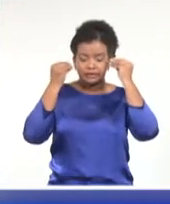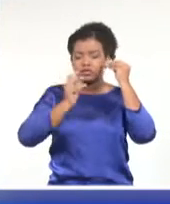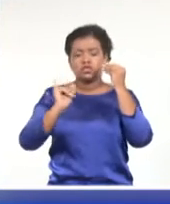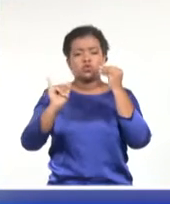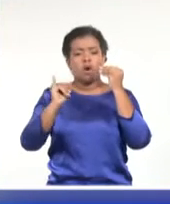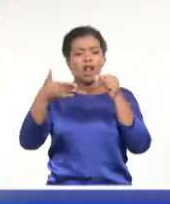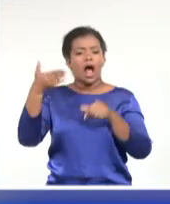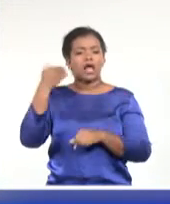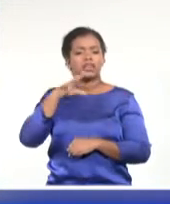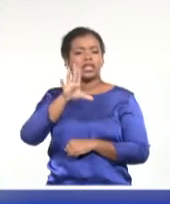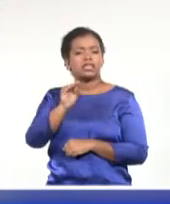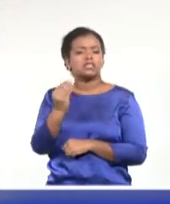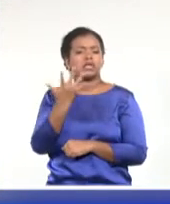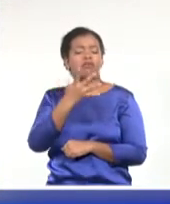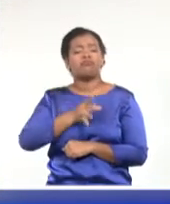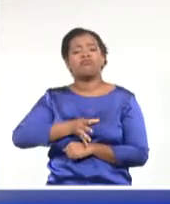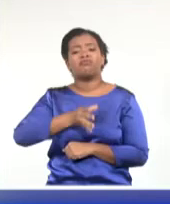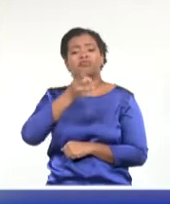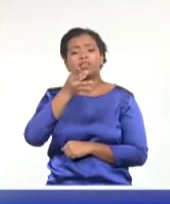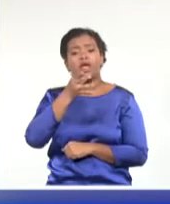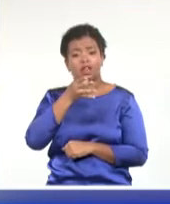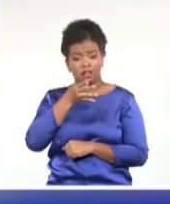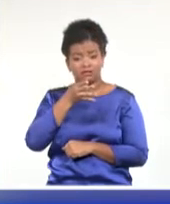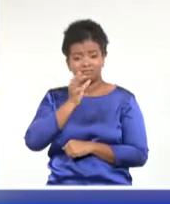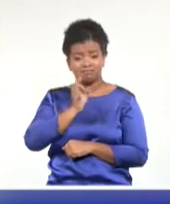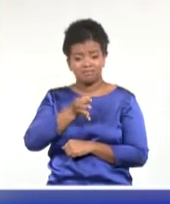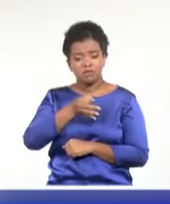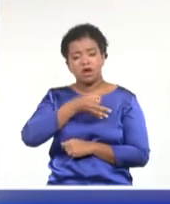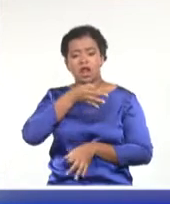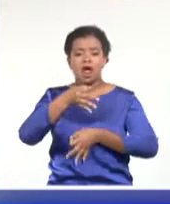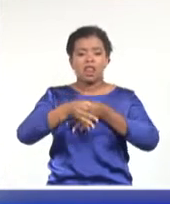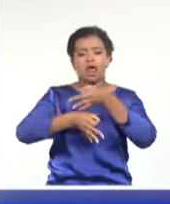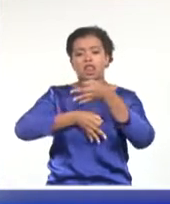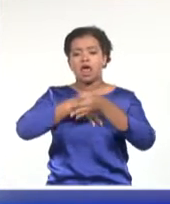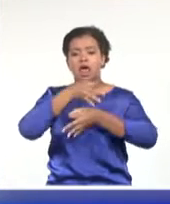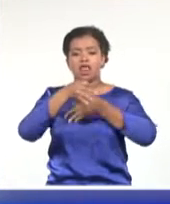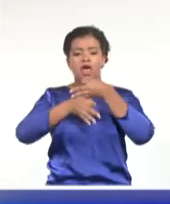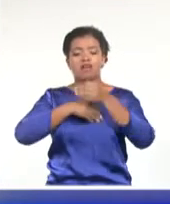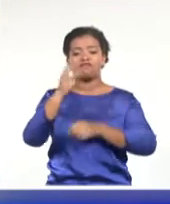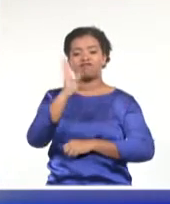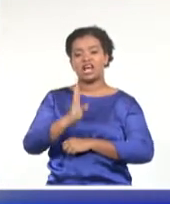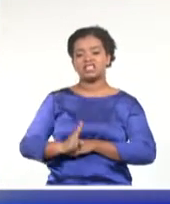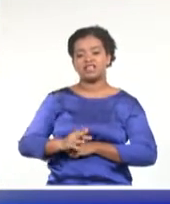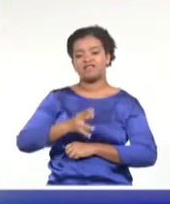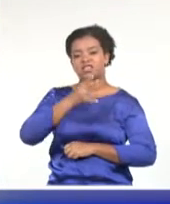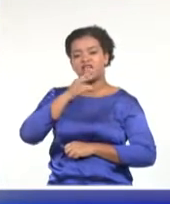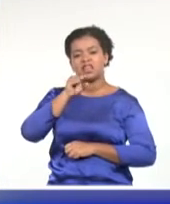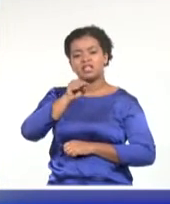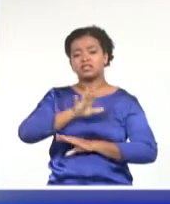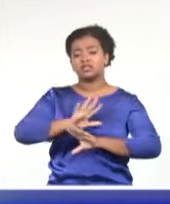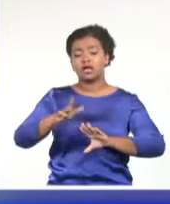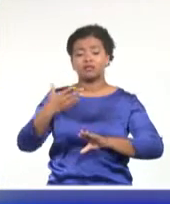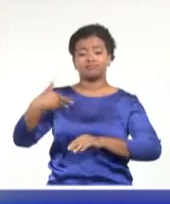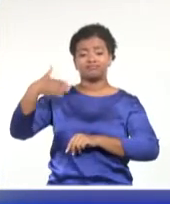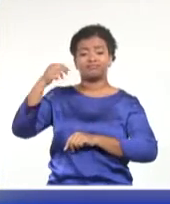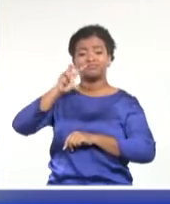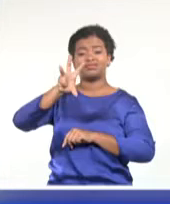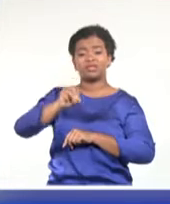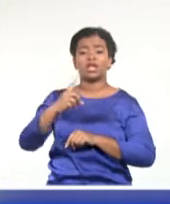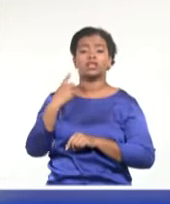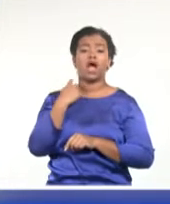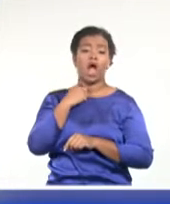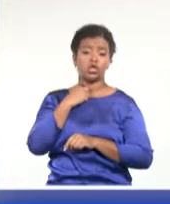Fidel Castro Ruz en aquel célebre discurso en Río de Janeiro, hace 30 años en la cumbre de